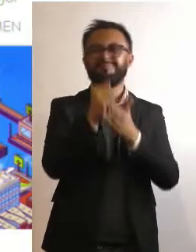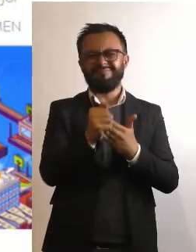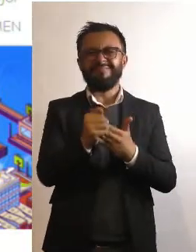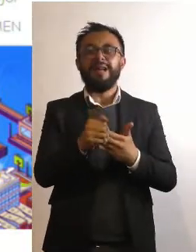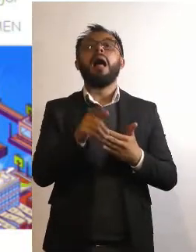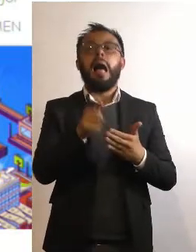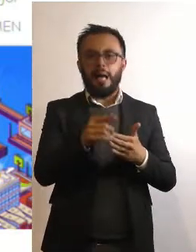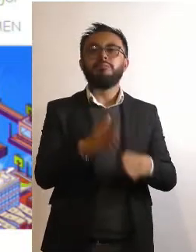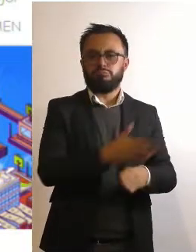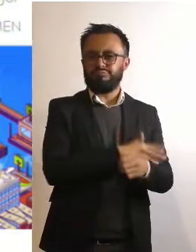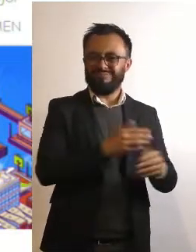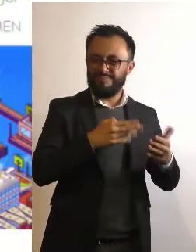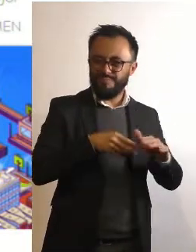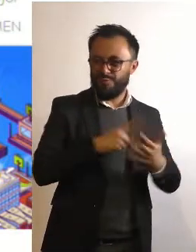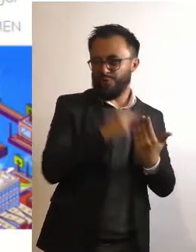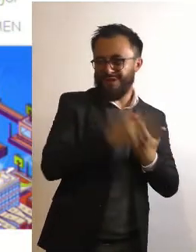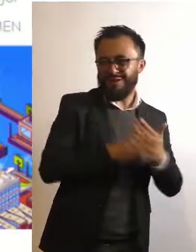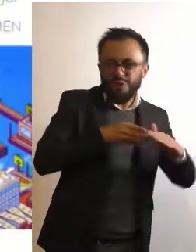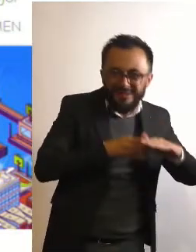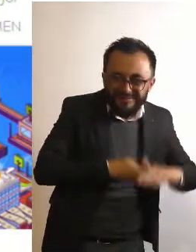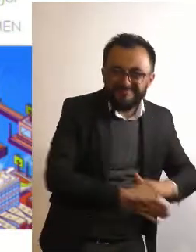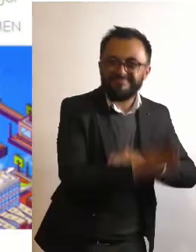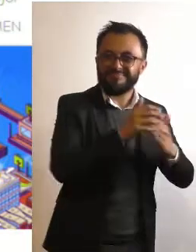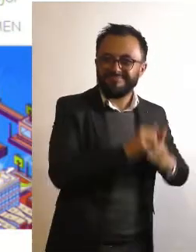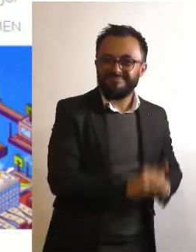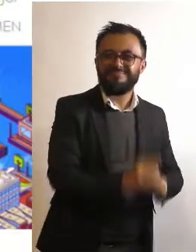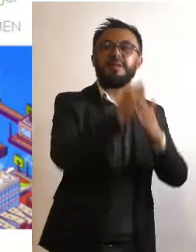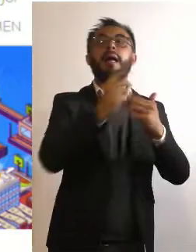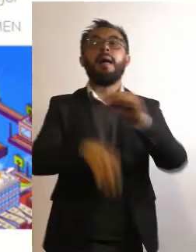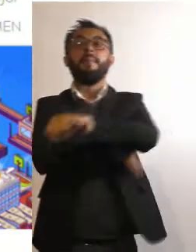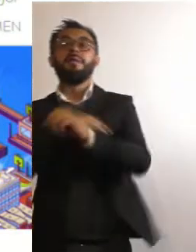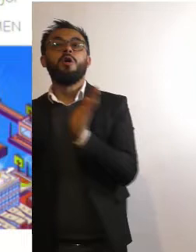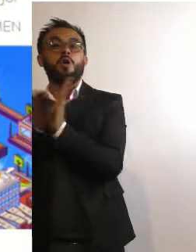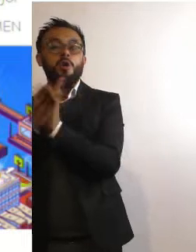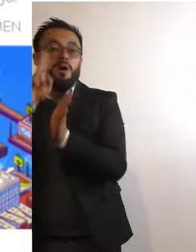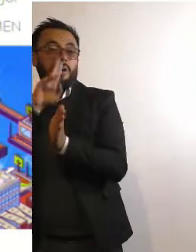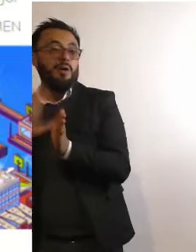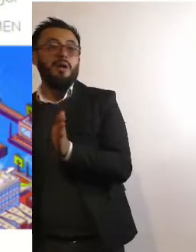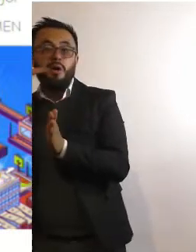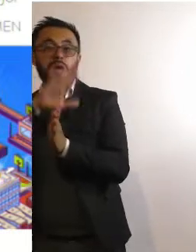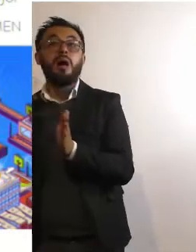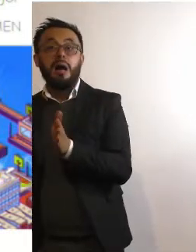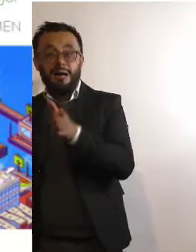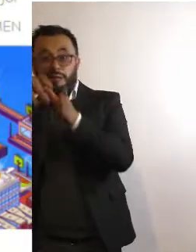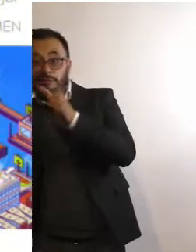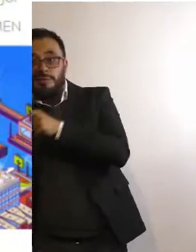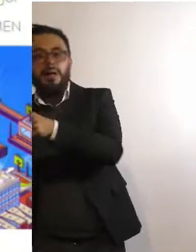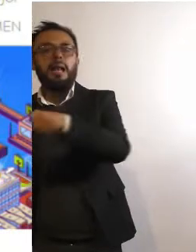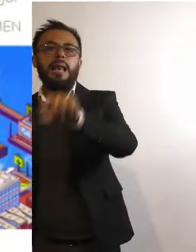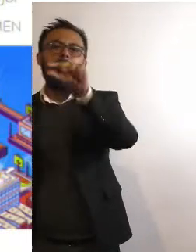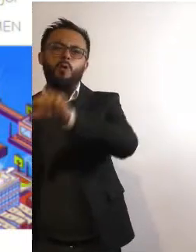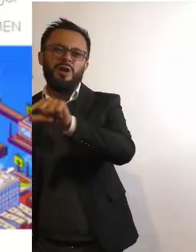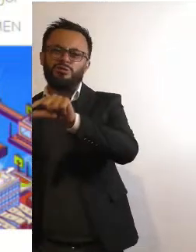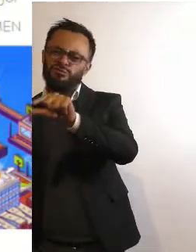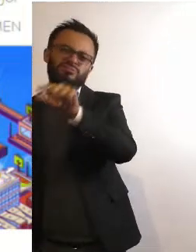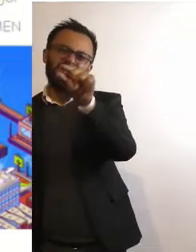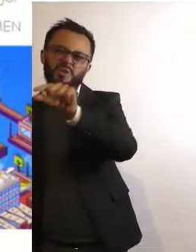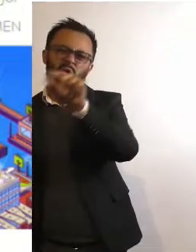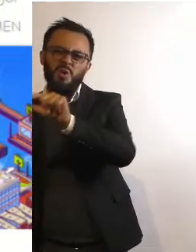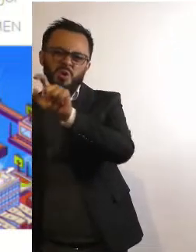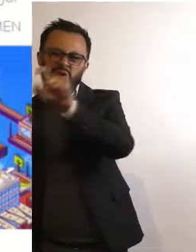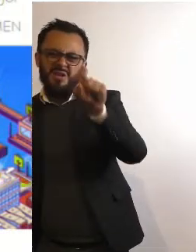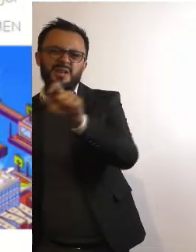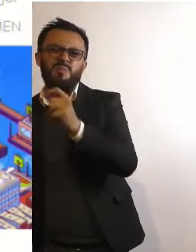Educación Nacional en el COLAP, el laboratorio que estructuró el Ministerio de Educación relacionado